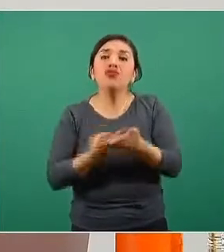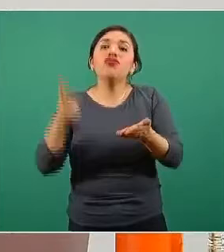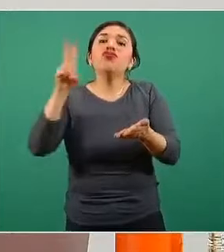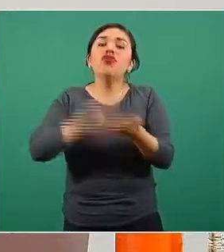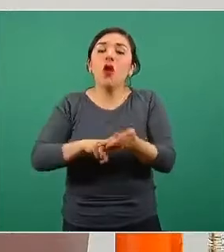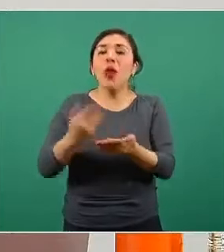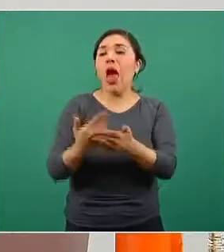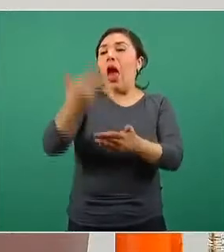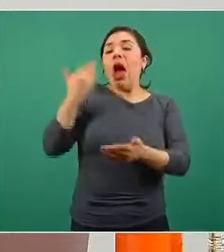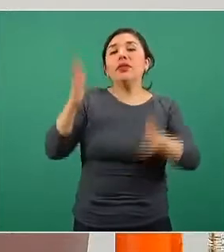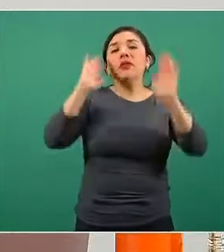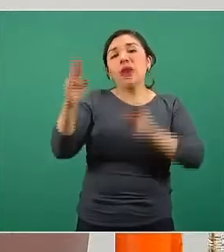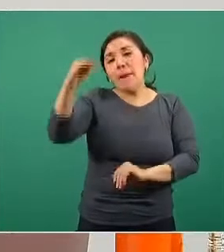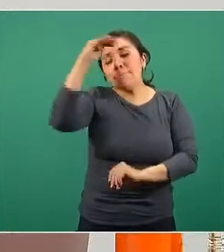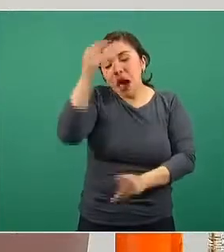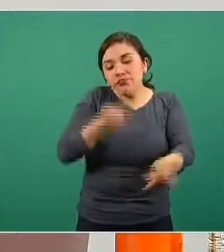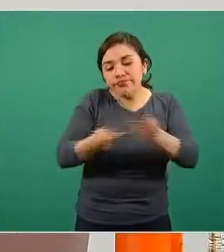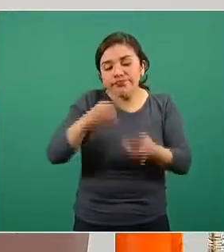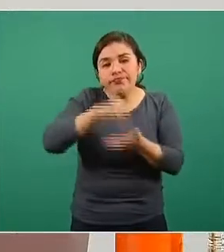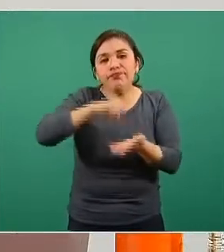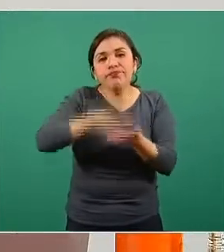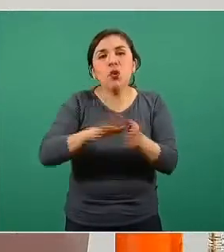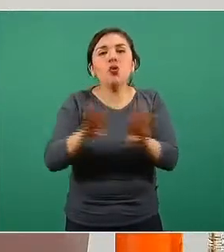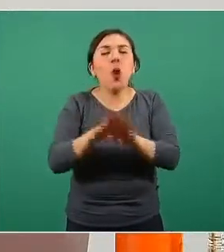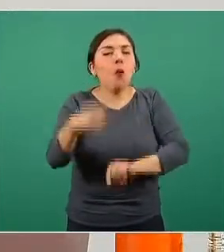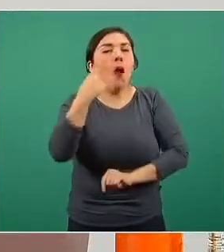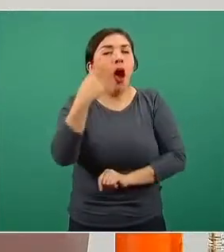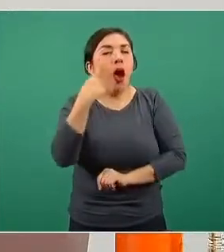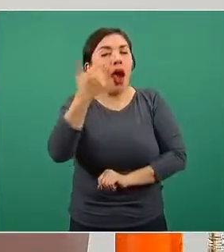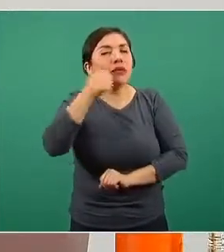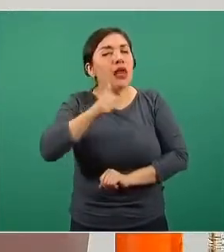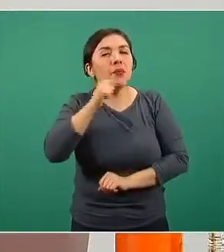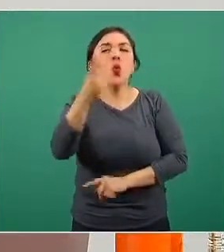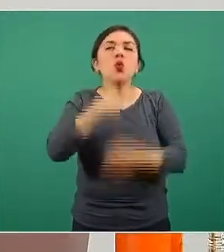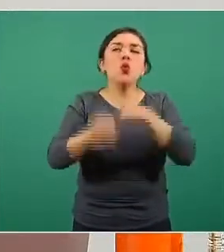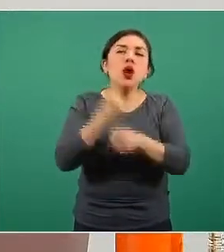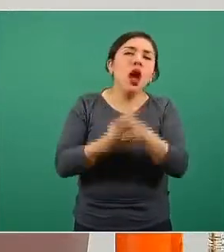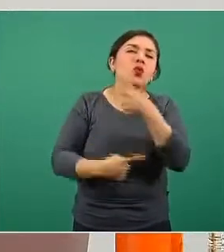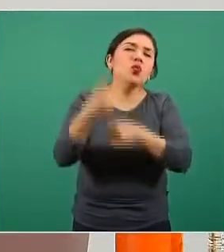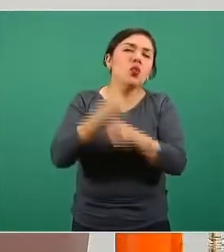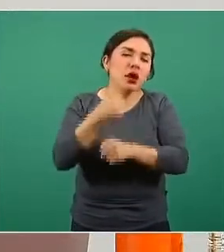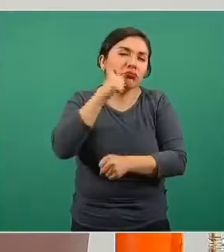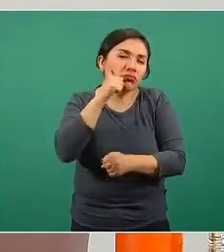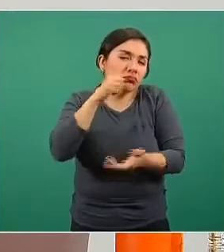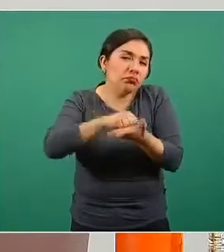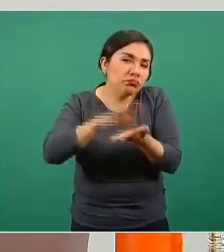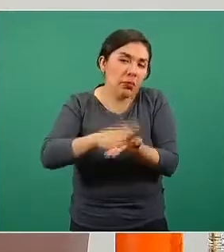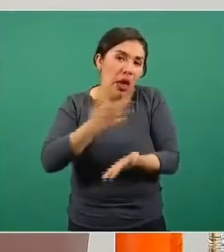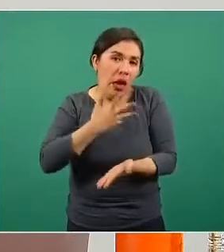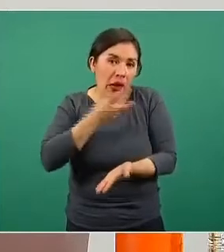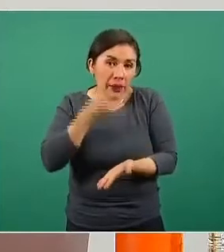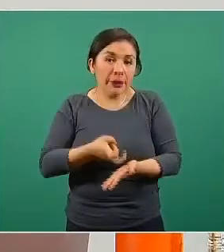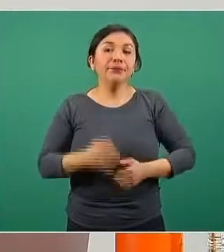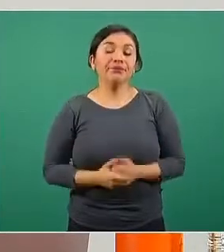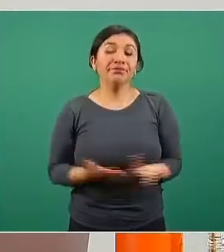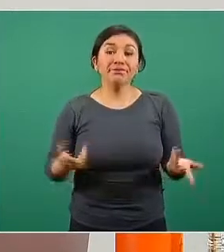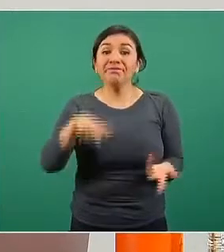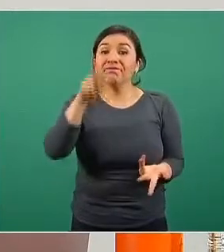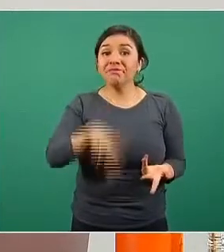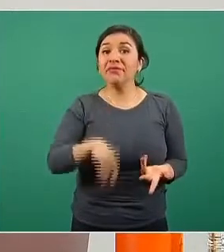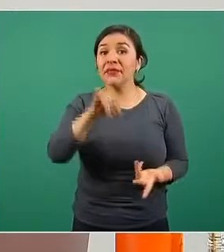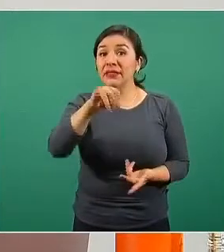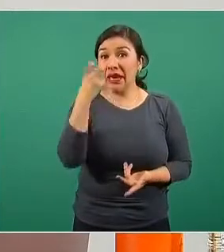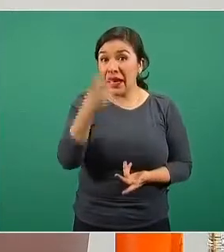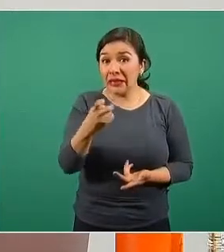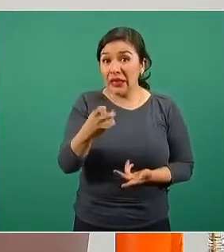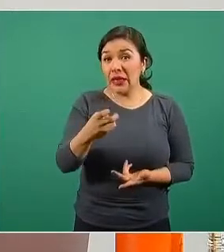teníamos proyectados con base en las estadísticas que se generan anualmente en nuestro país. Entonces, con